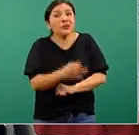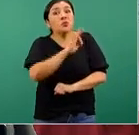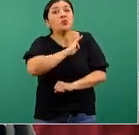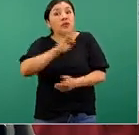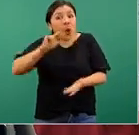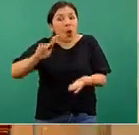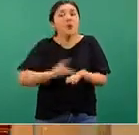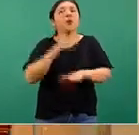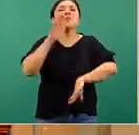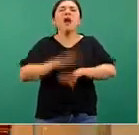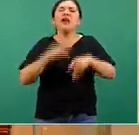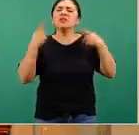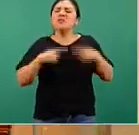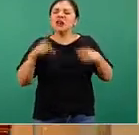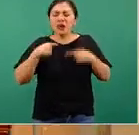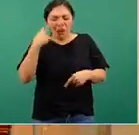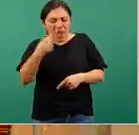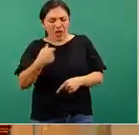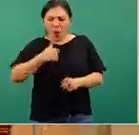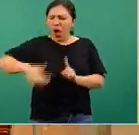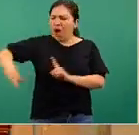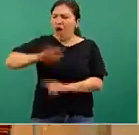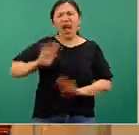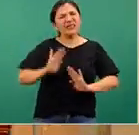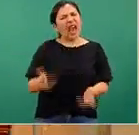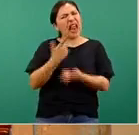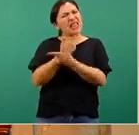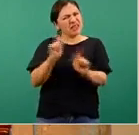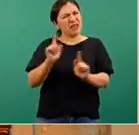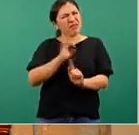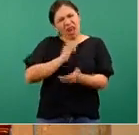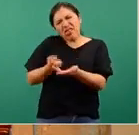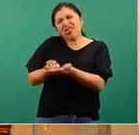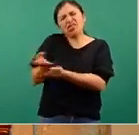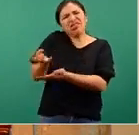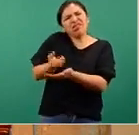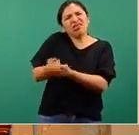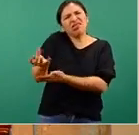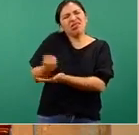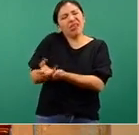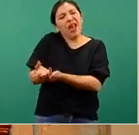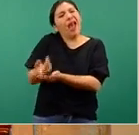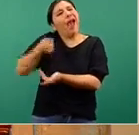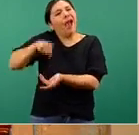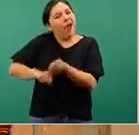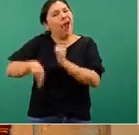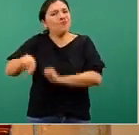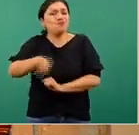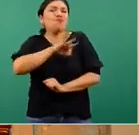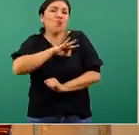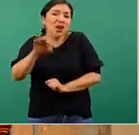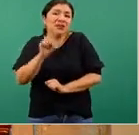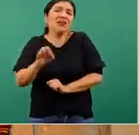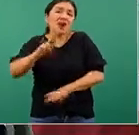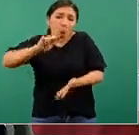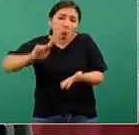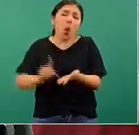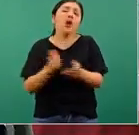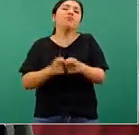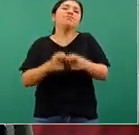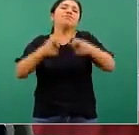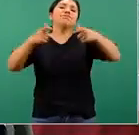incrementan las actividades en los espacios públicos, se incrementa la movilidad, entonces es esperado que se incremente nuevamente